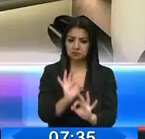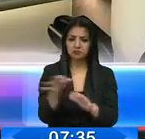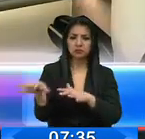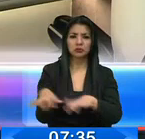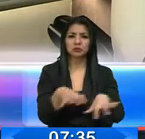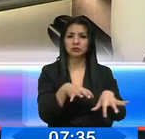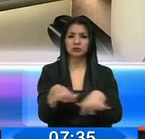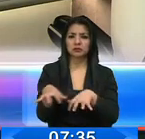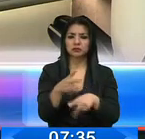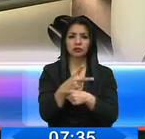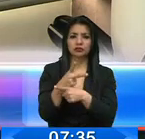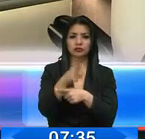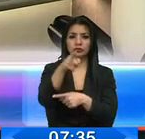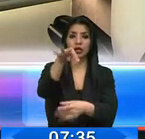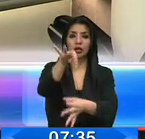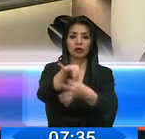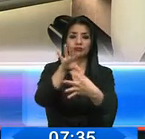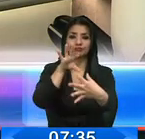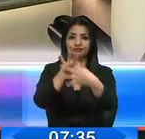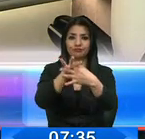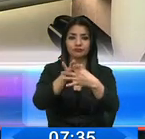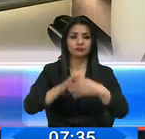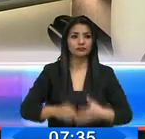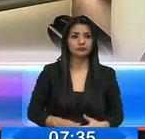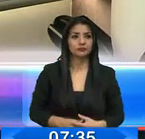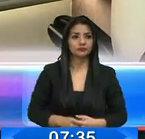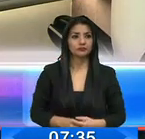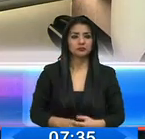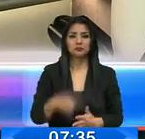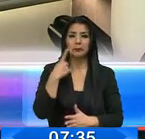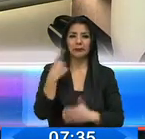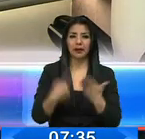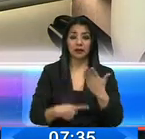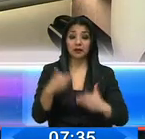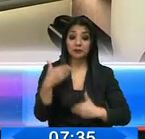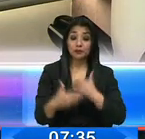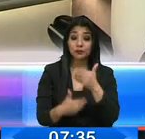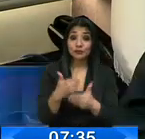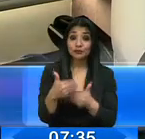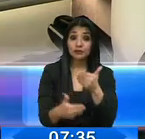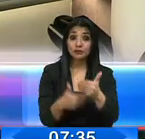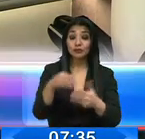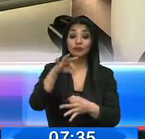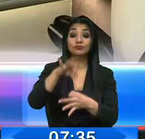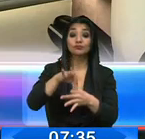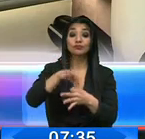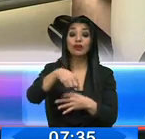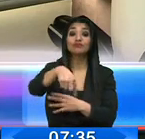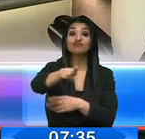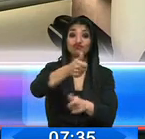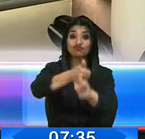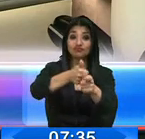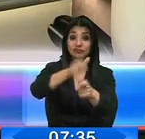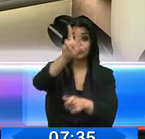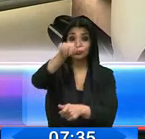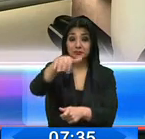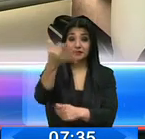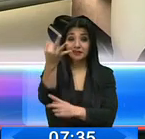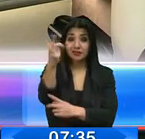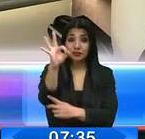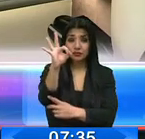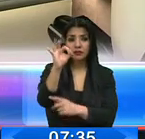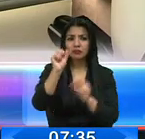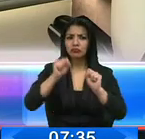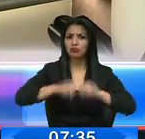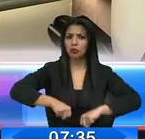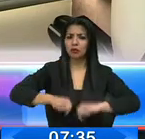coordinadamente con el Consejo Nacional Electoral, para que este proceso electoral que se avecina se refleje